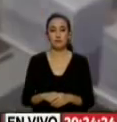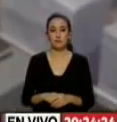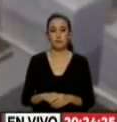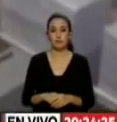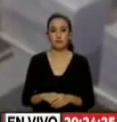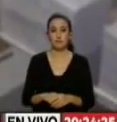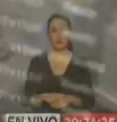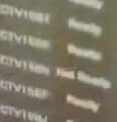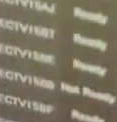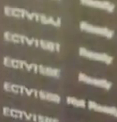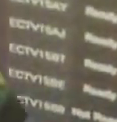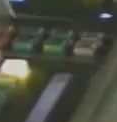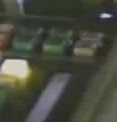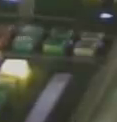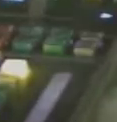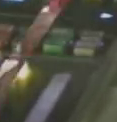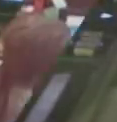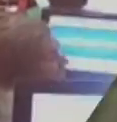Telediario.